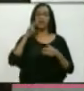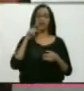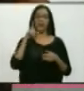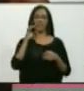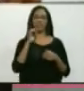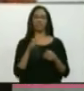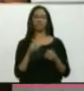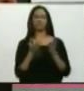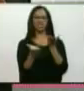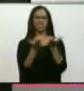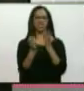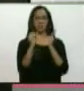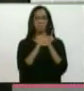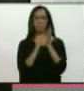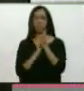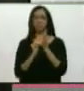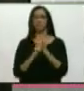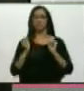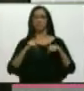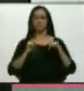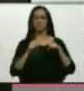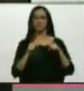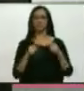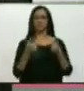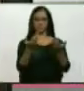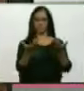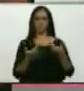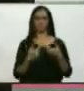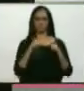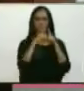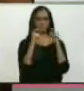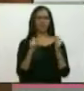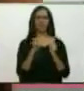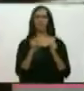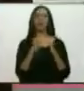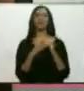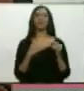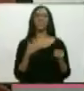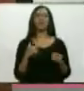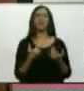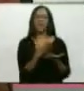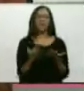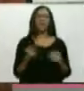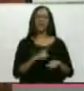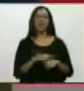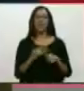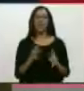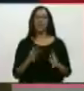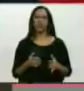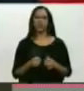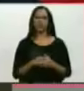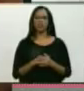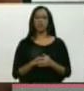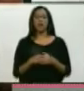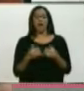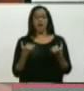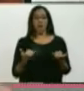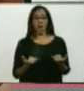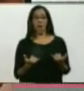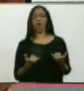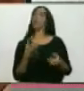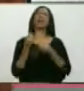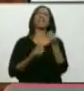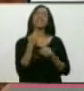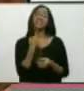puerta a puerta que usted a través de una moto le llevan empanadas, etcétera, etcétera. Exacto, y todo lo que Rappi quiera, cuando le dé la gana, la hora que le dé la un gana. Un delivery, pues. Ahora bien, lo que hay